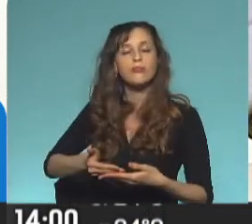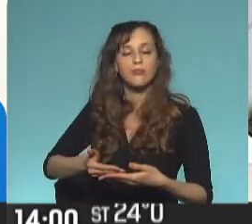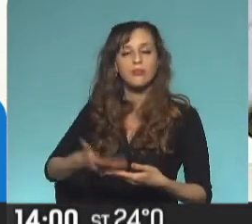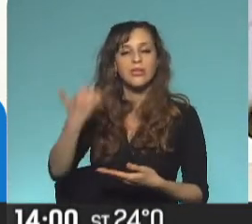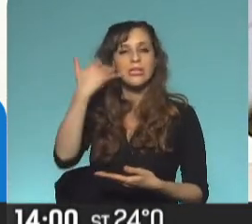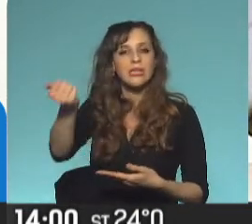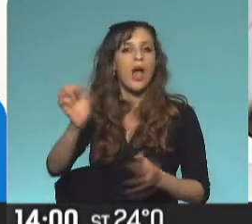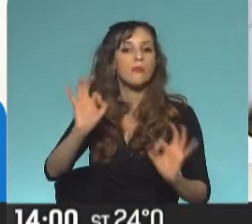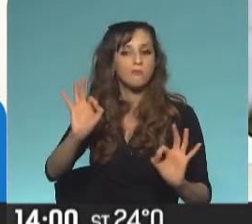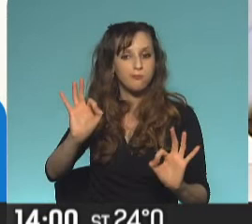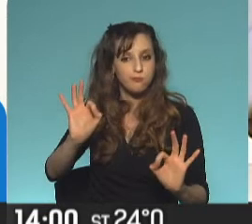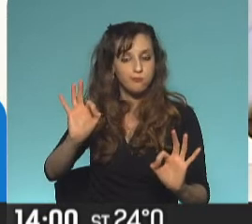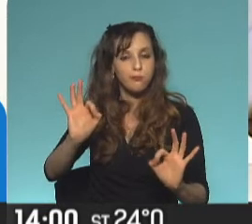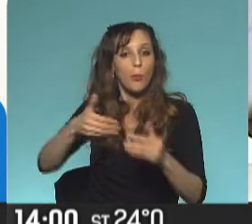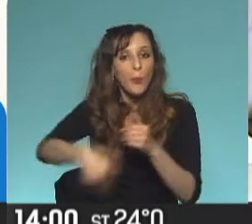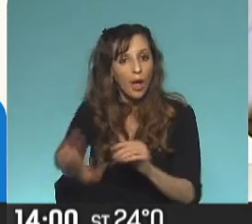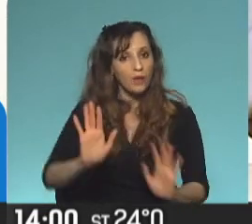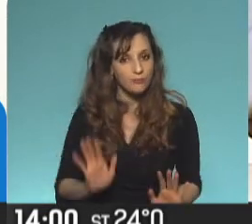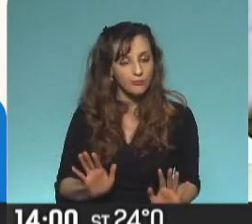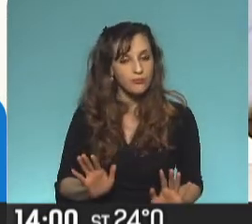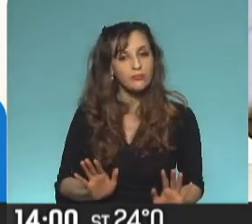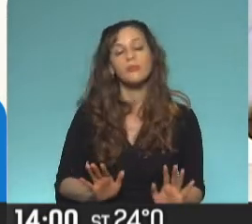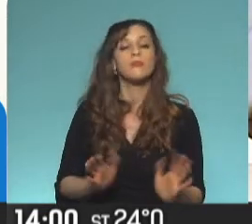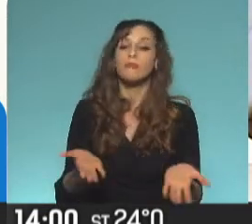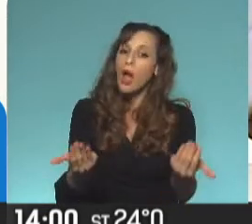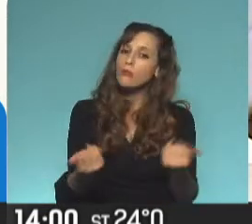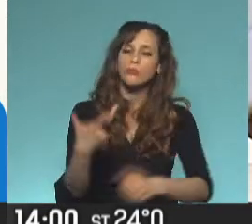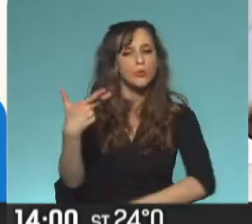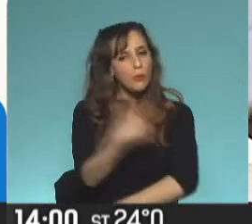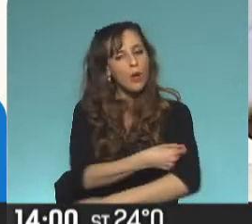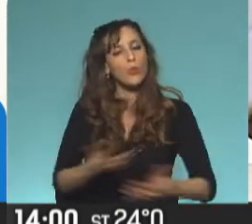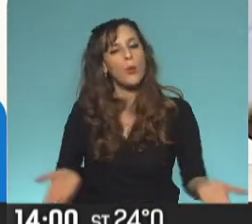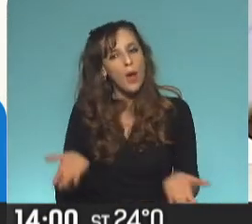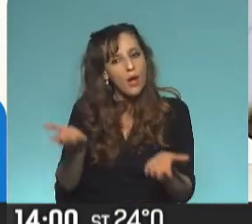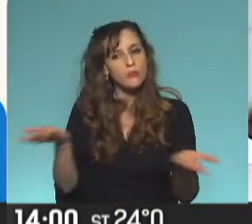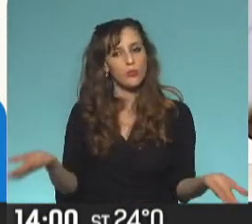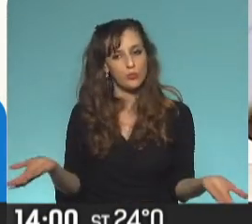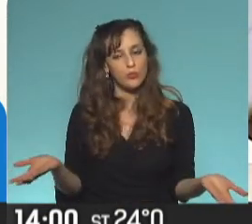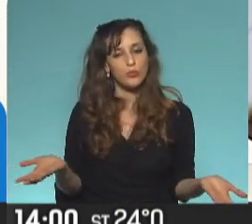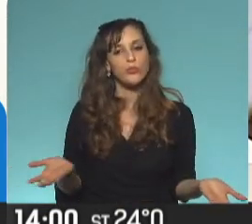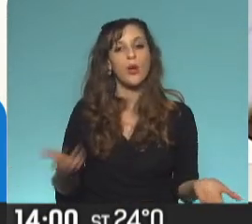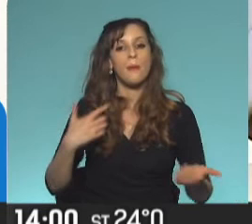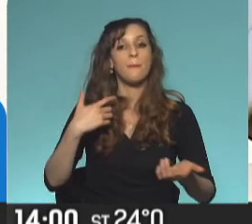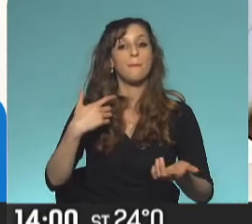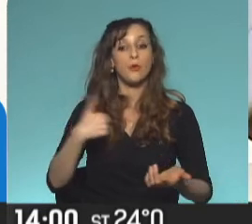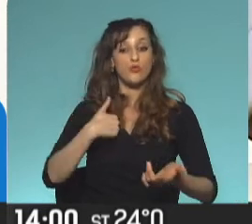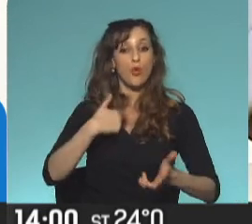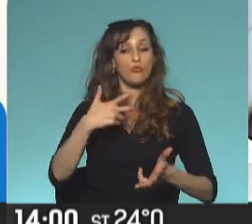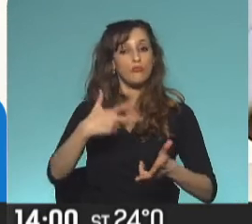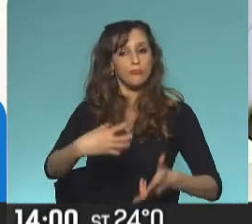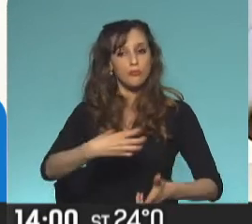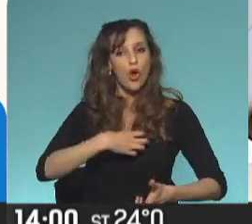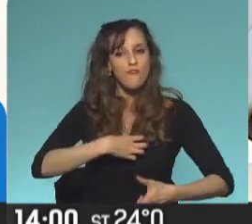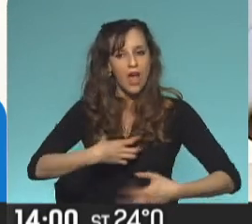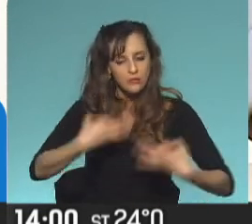país de origen así que a vacunarse simplemente para mostrar la confianza que tenemos en la vacuna